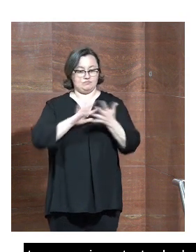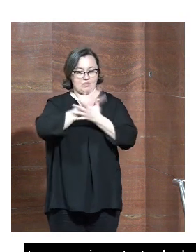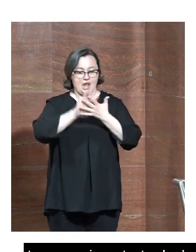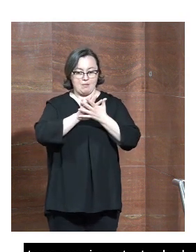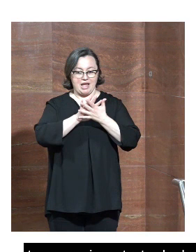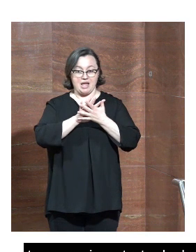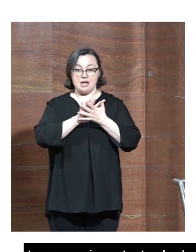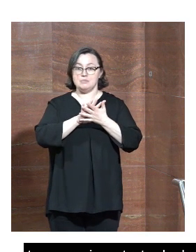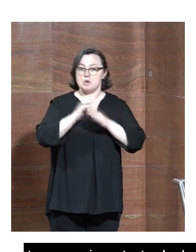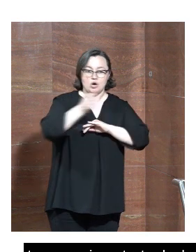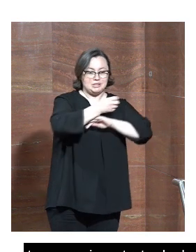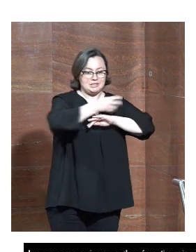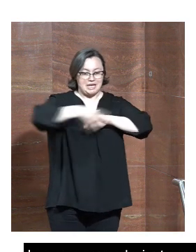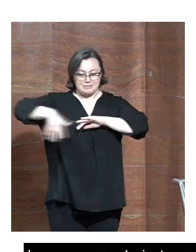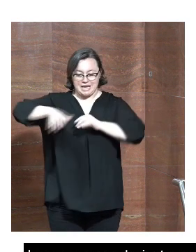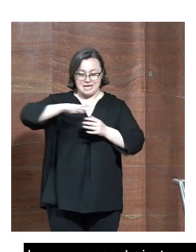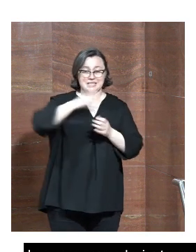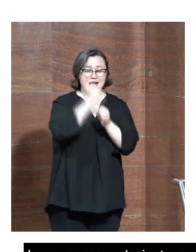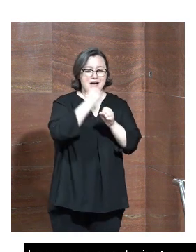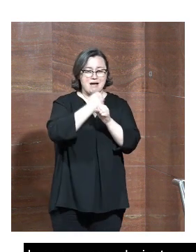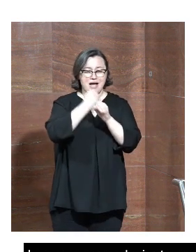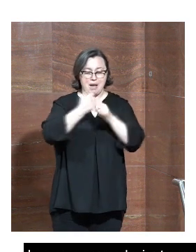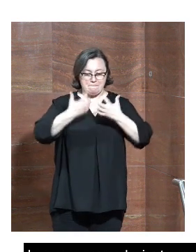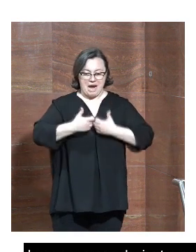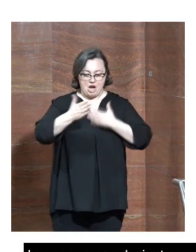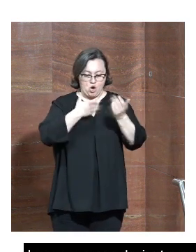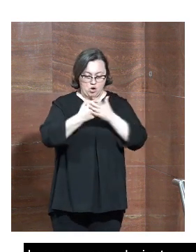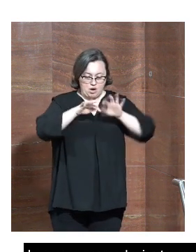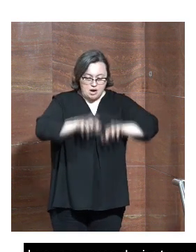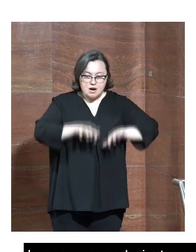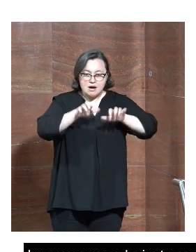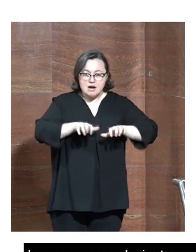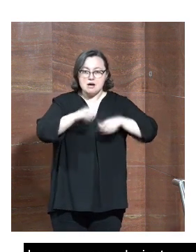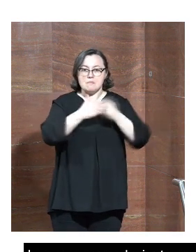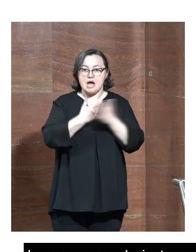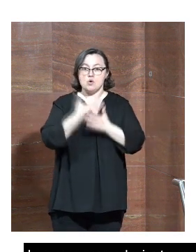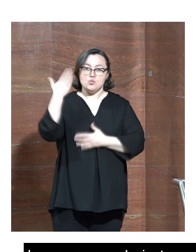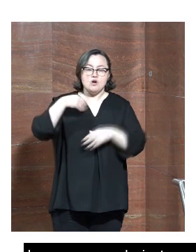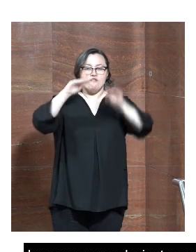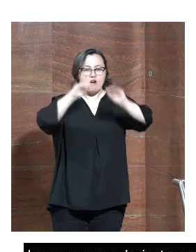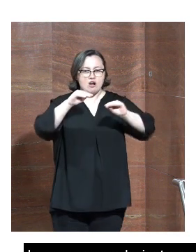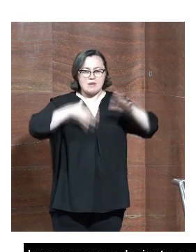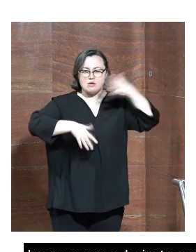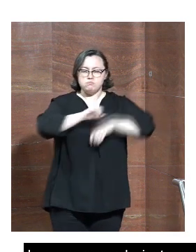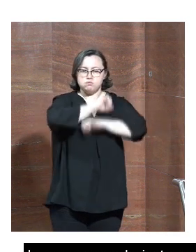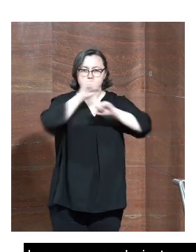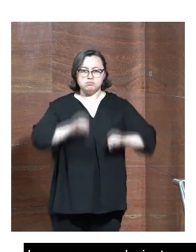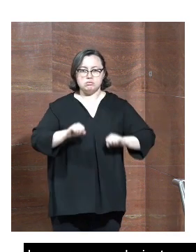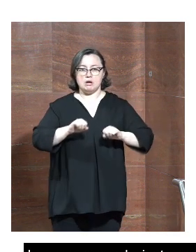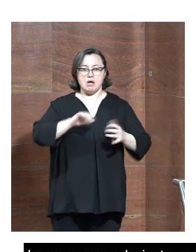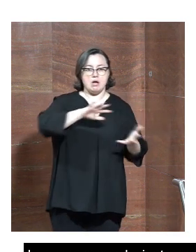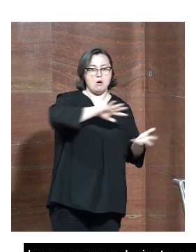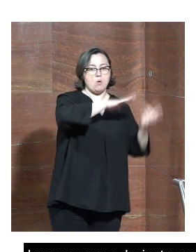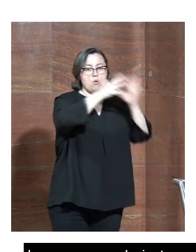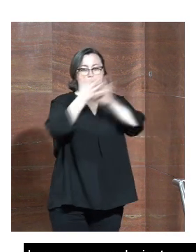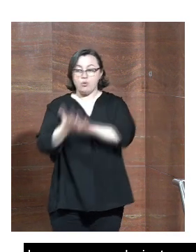digamos, trasvasar un montón de trabajo mecánico de personas normales que formadas pues podrían hacerlo